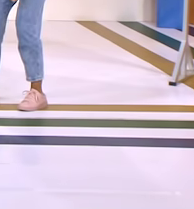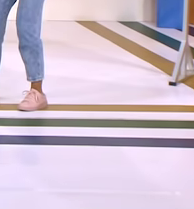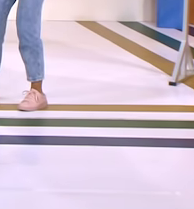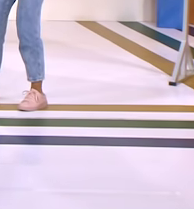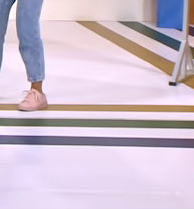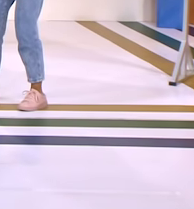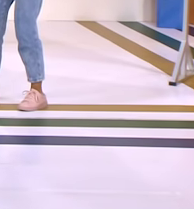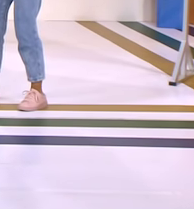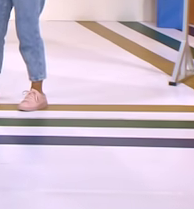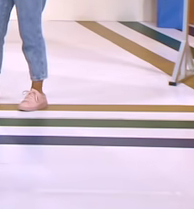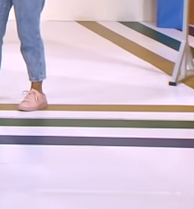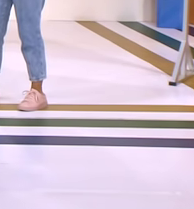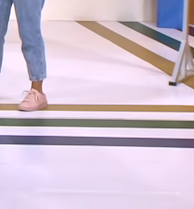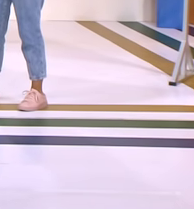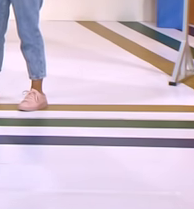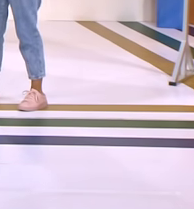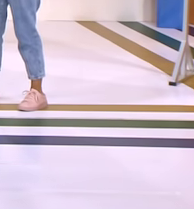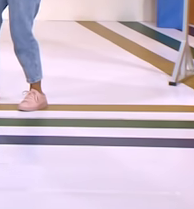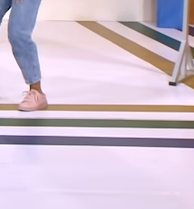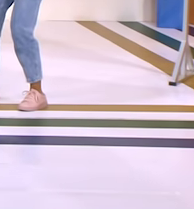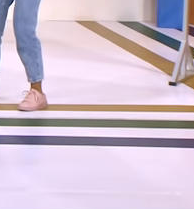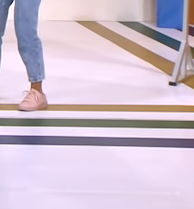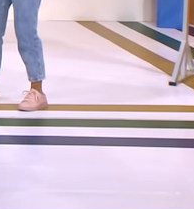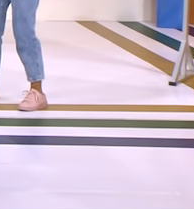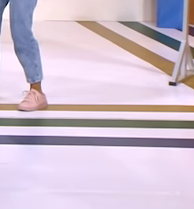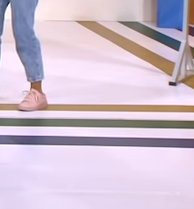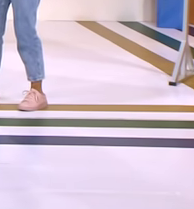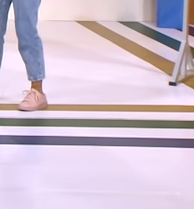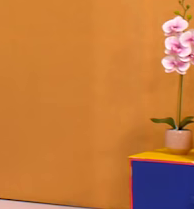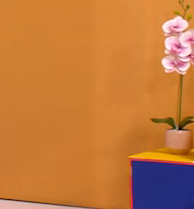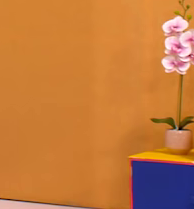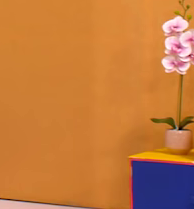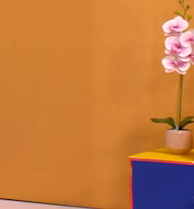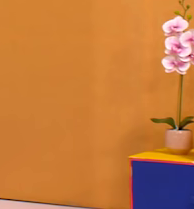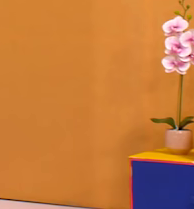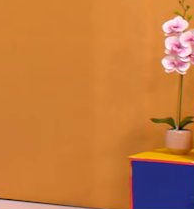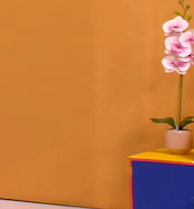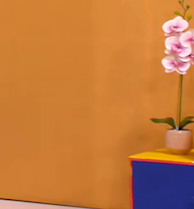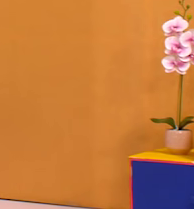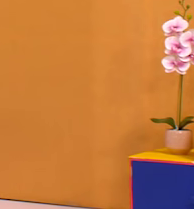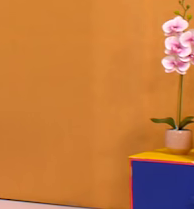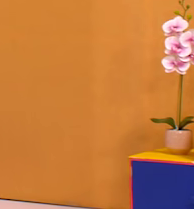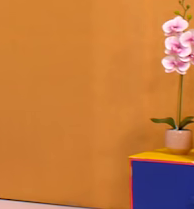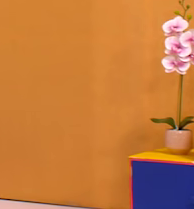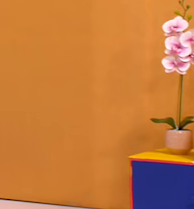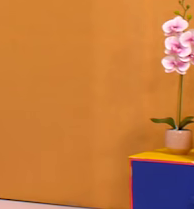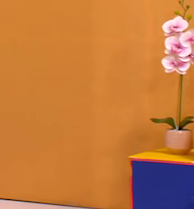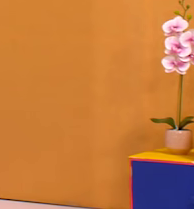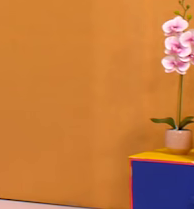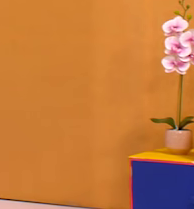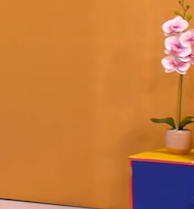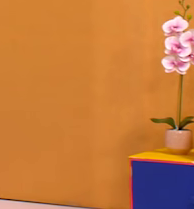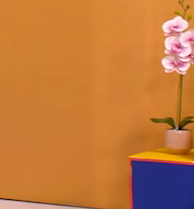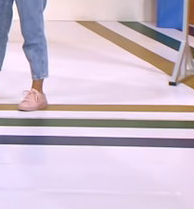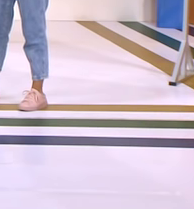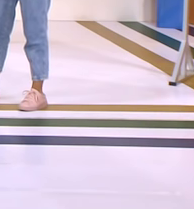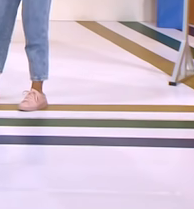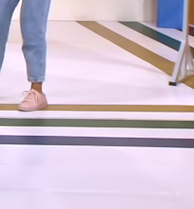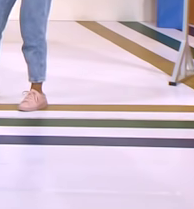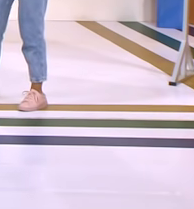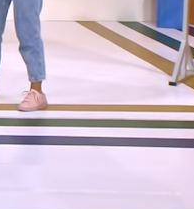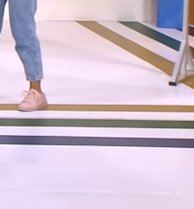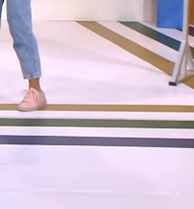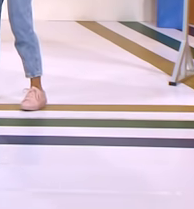epo, etuki, tuki, epo, etuki, tuki, ok. Una vez más,